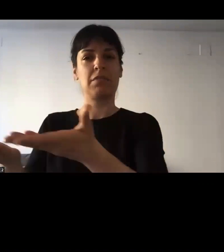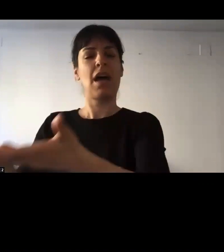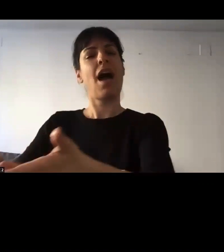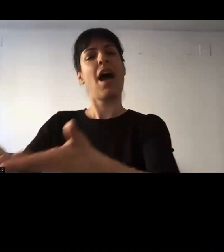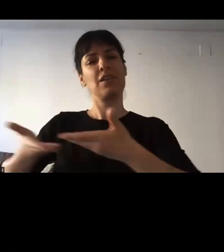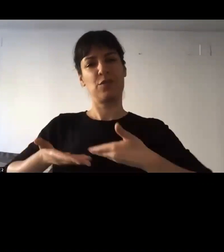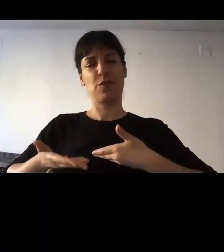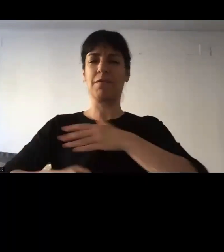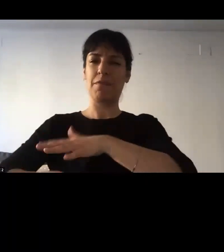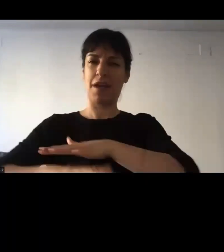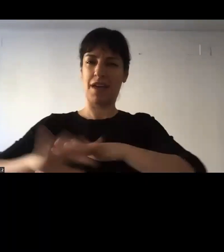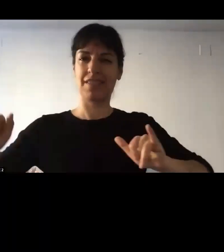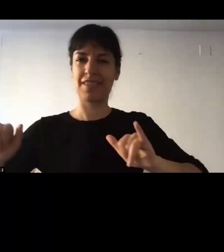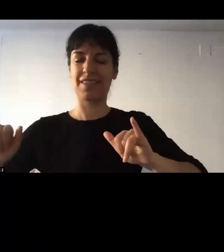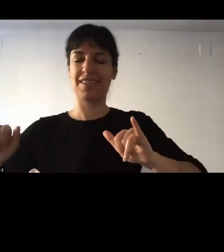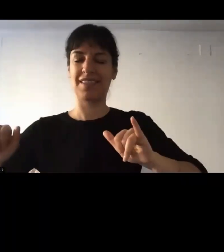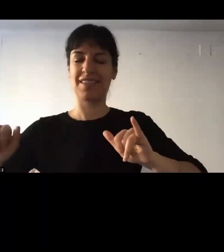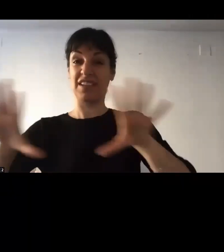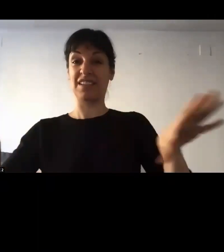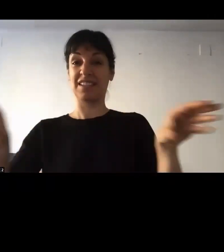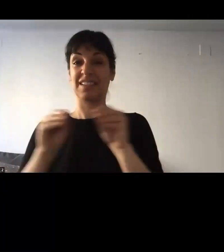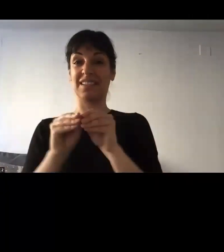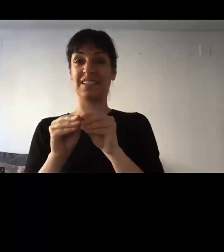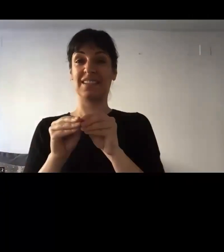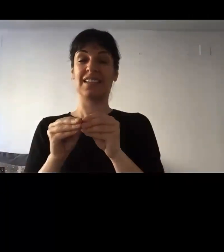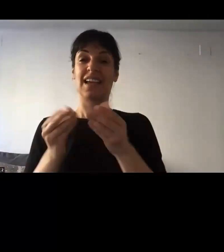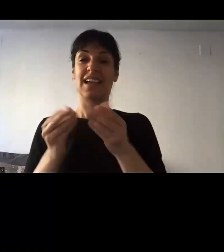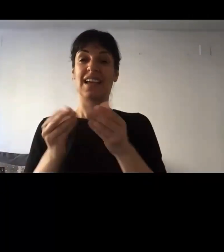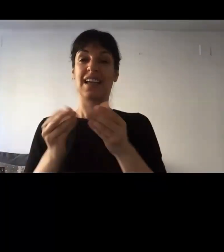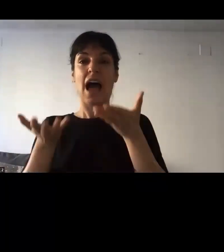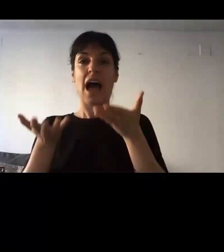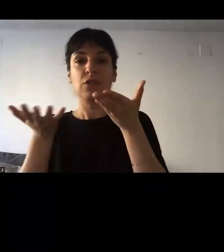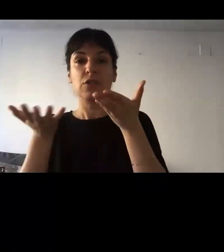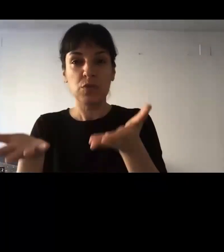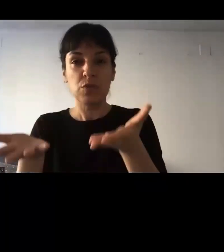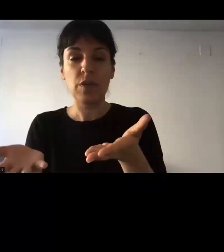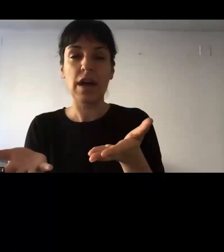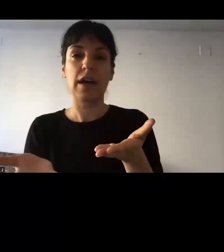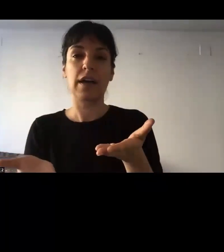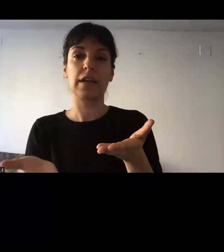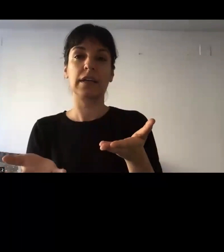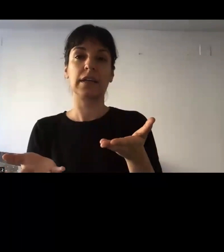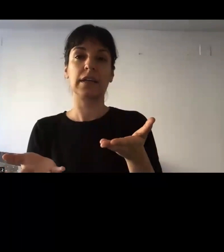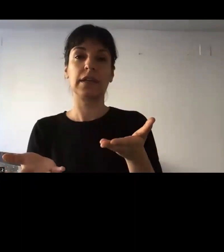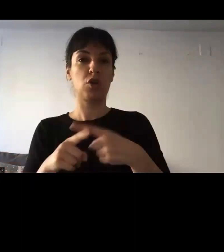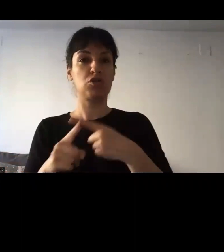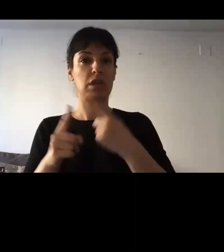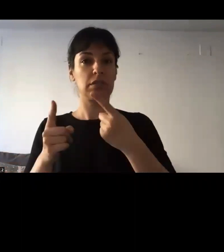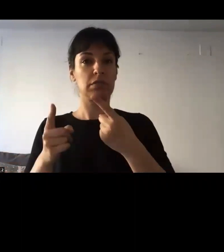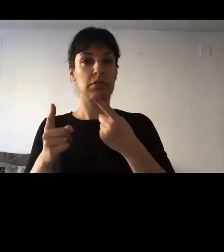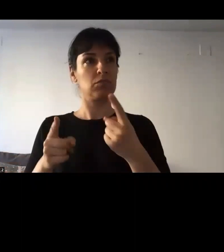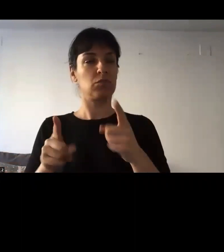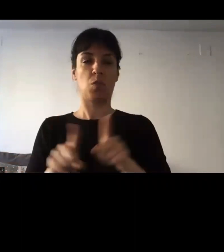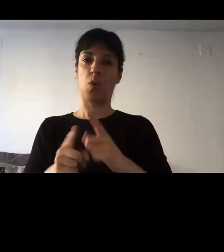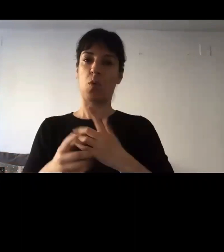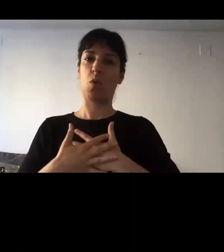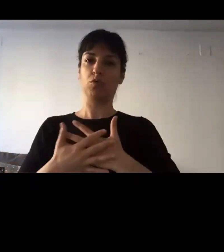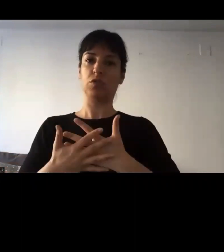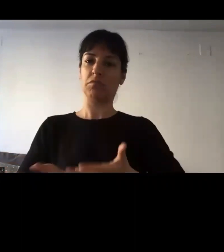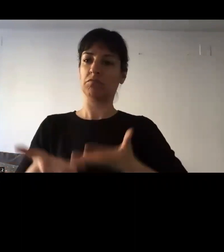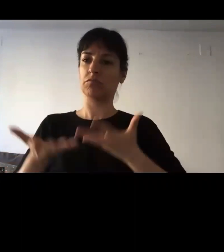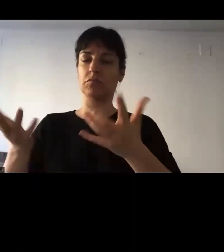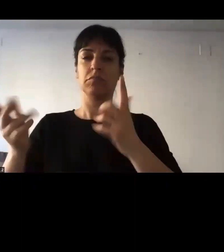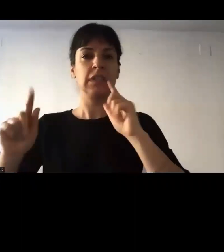vosotros. Y creo que en definitiva, dentro de la ayuda y de lo que podéis ofrecer como voluntarios de manera natural